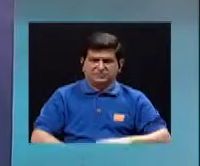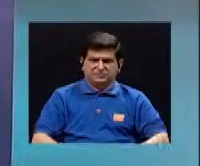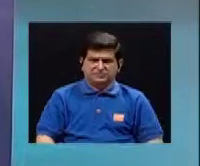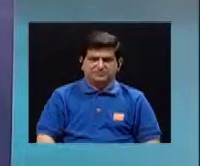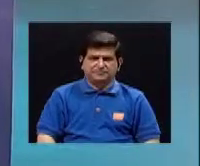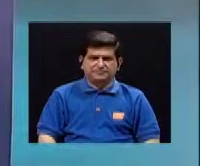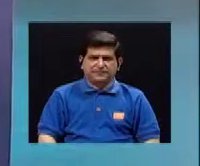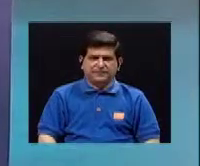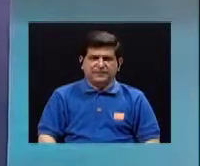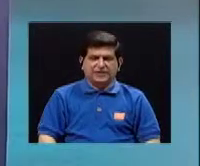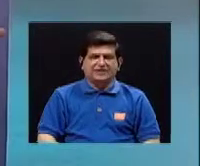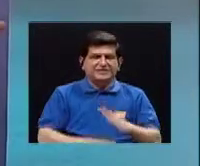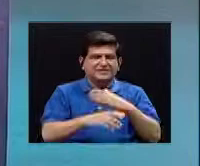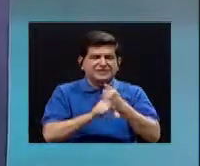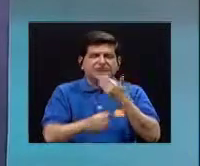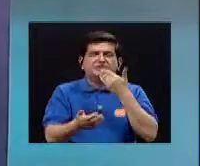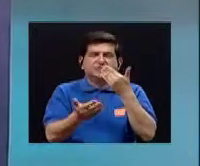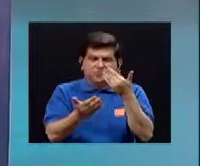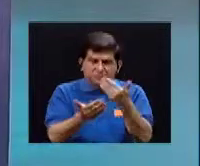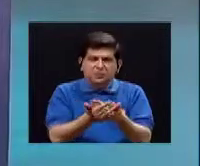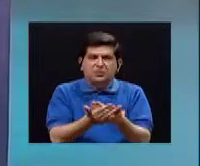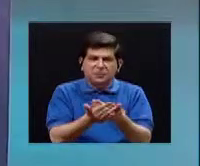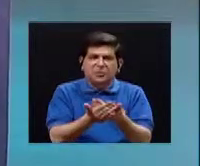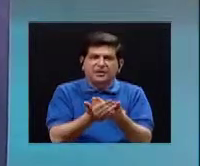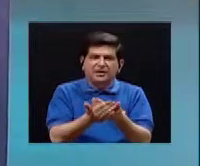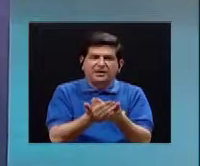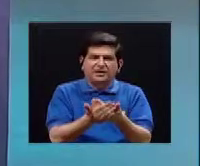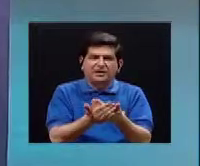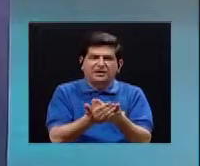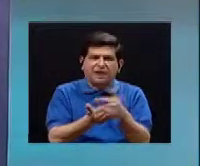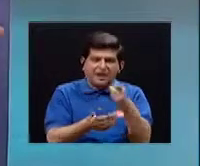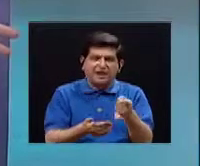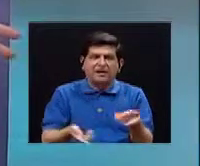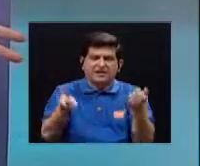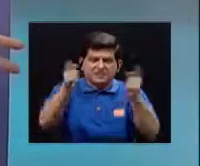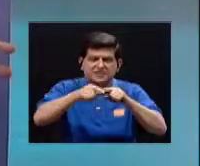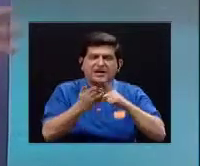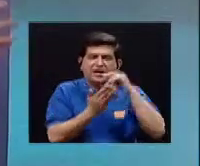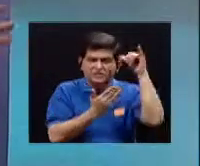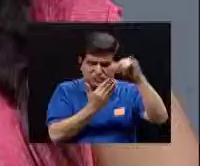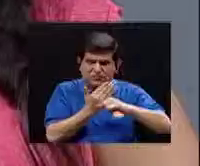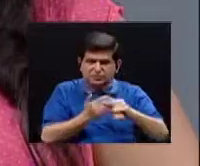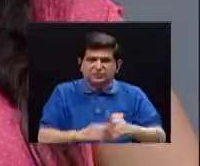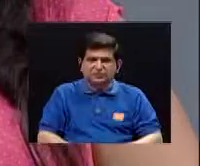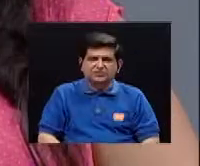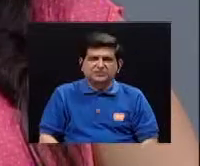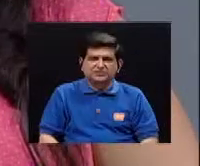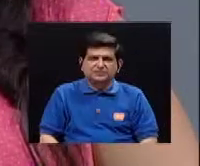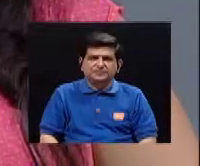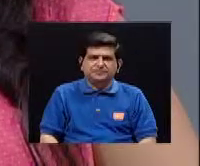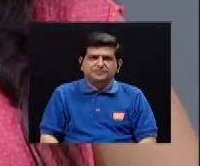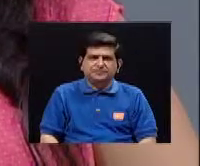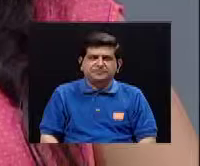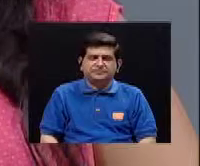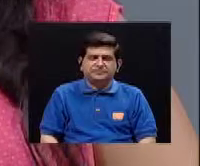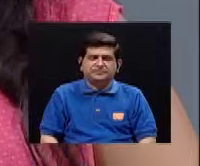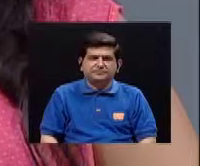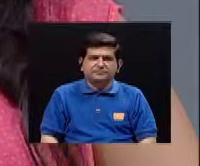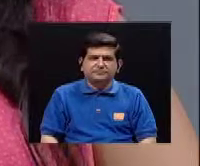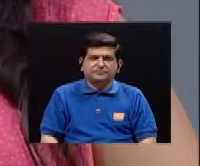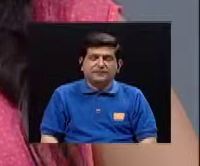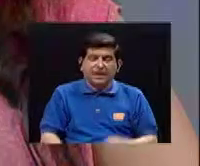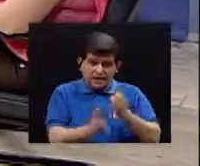cosas verdad entonces se hizo como muy buena bueno la lo bueno de este de este proyecto es que la la